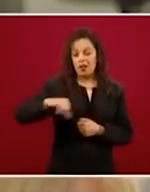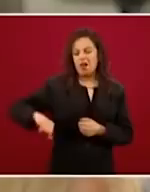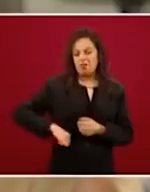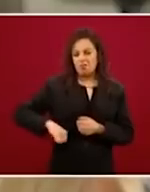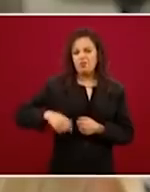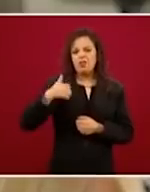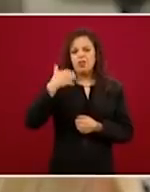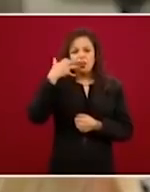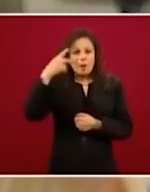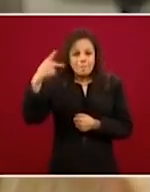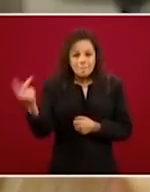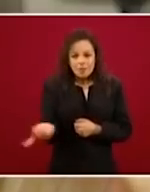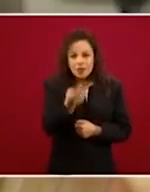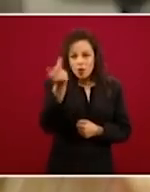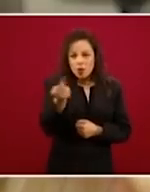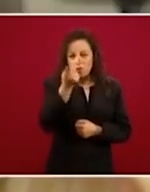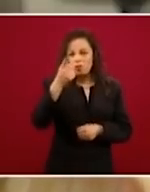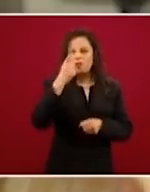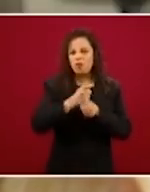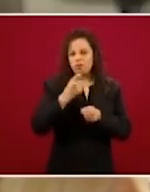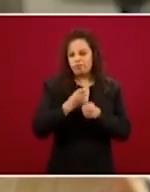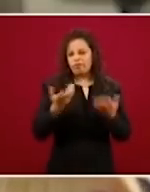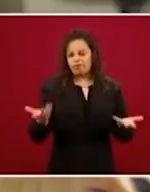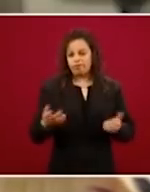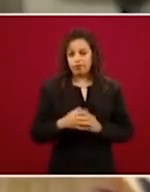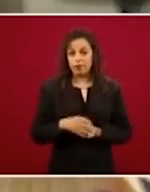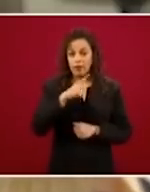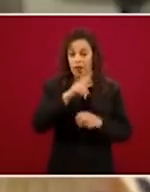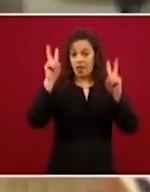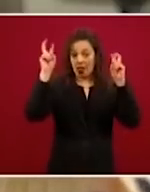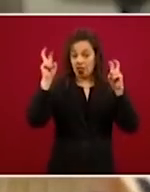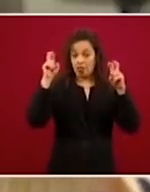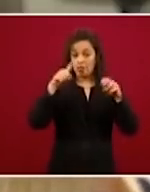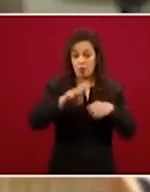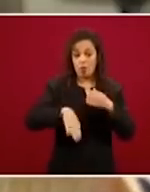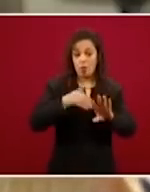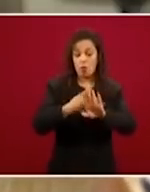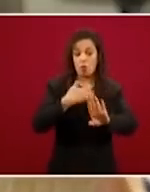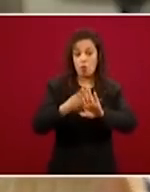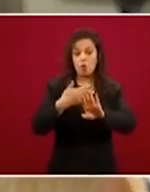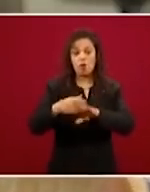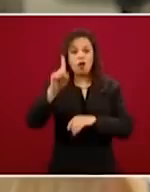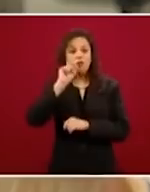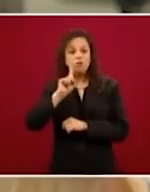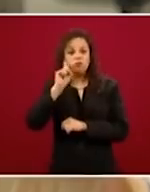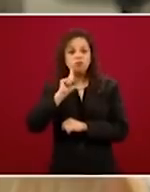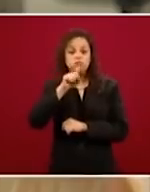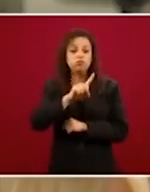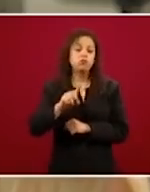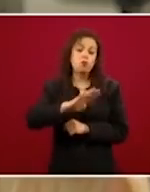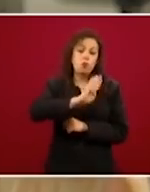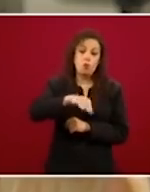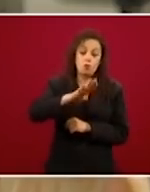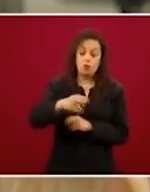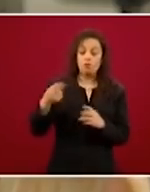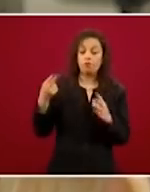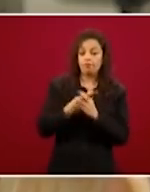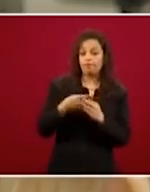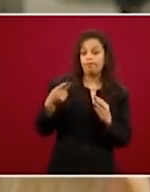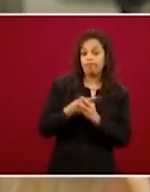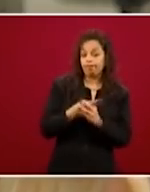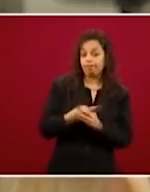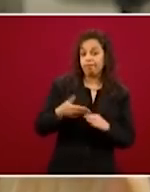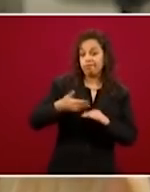preguntarle señor presidente sabemos que el tema de la violencia contra las mujeres este los feminicidios que tienen nada profunda raíz de cultural